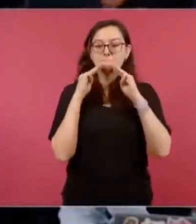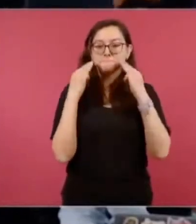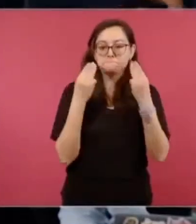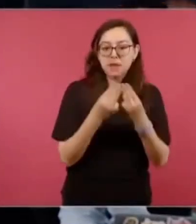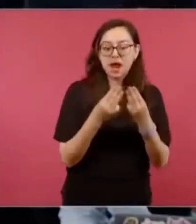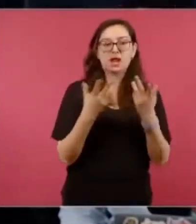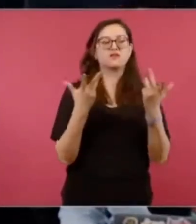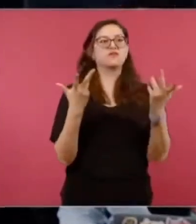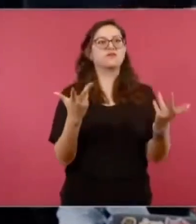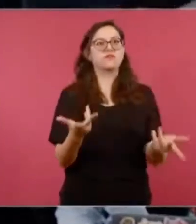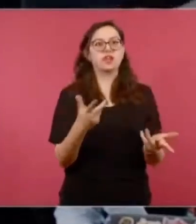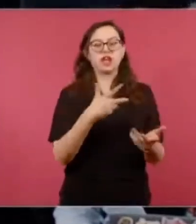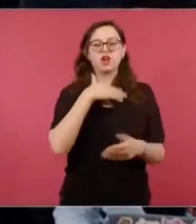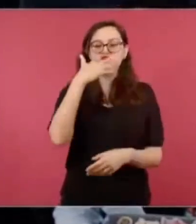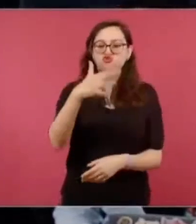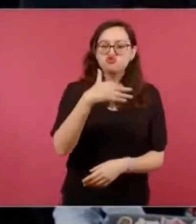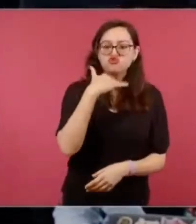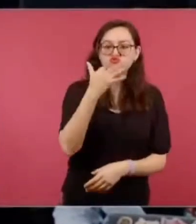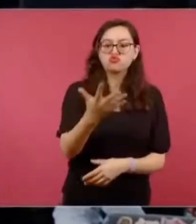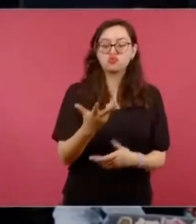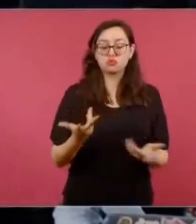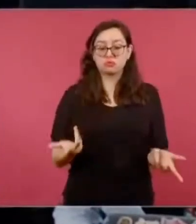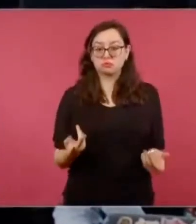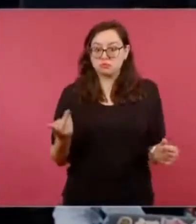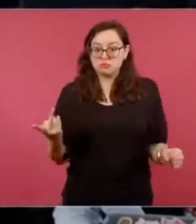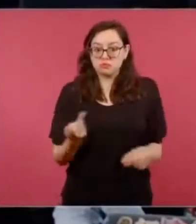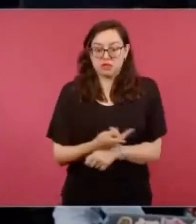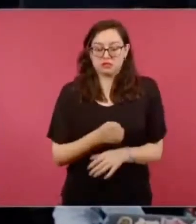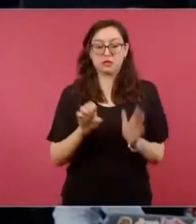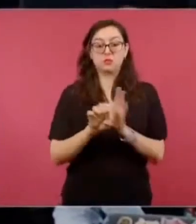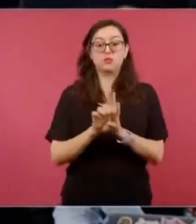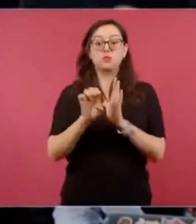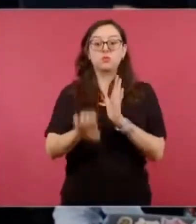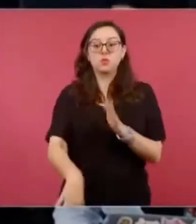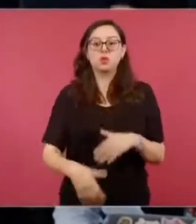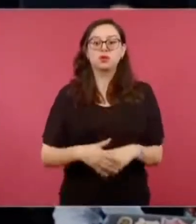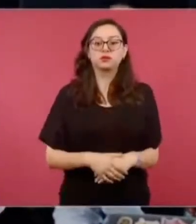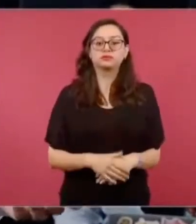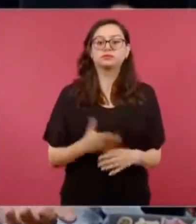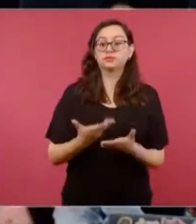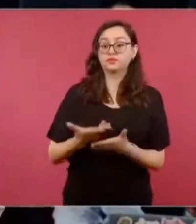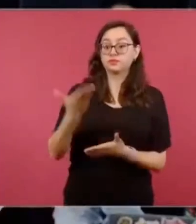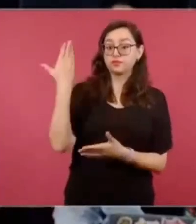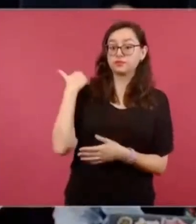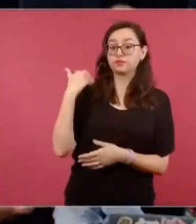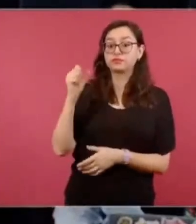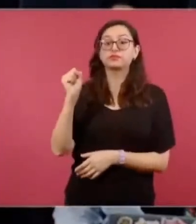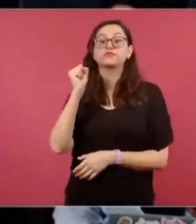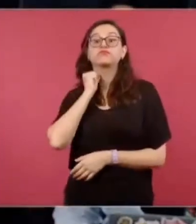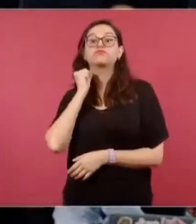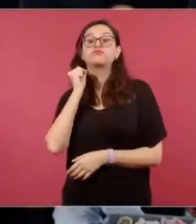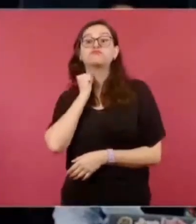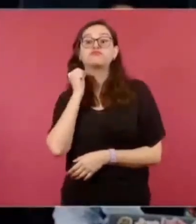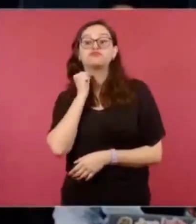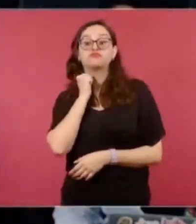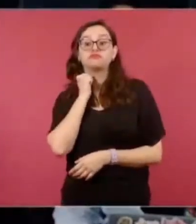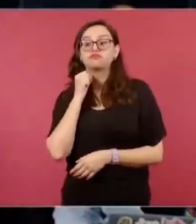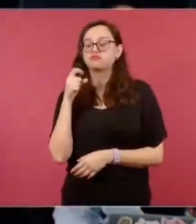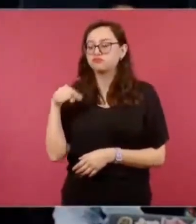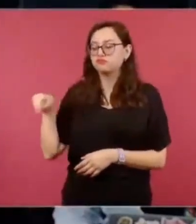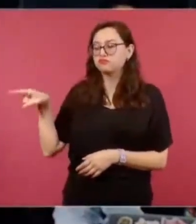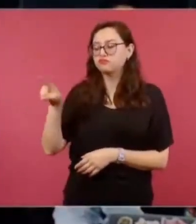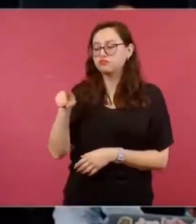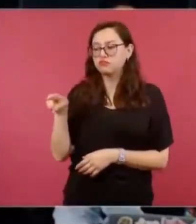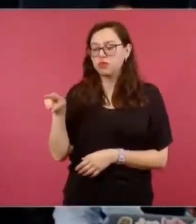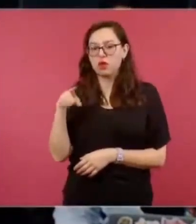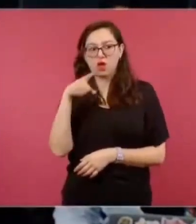narcotráfico. La semana pasada se conoció que varios senadores depositaron 4 millones de pesos a una candidata en Guadalajara. ¿Qué